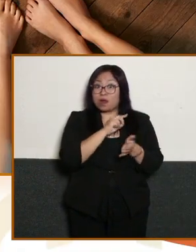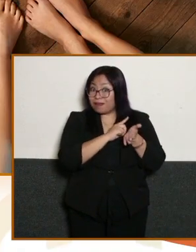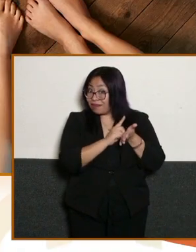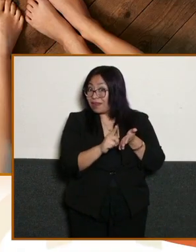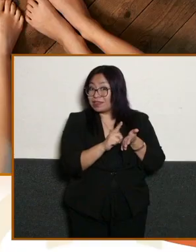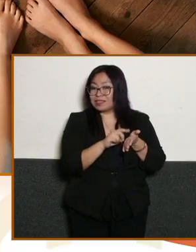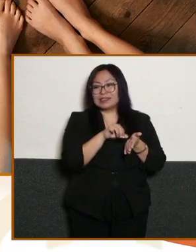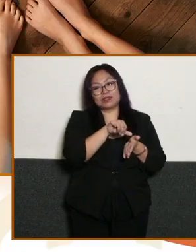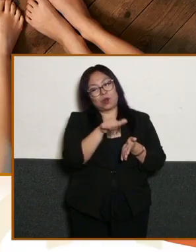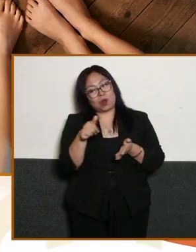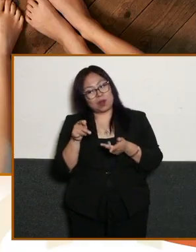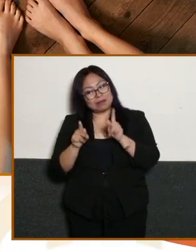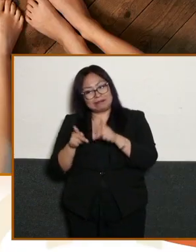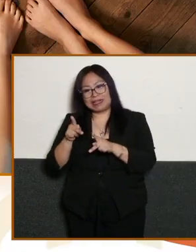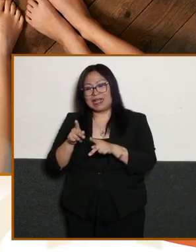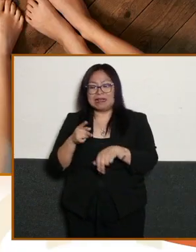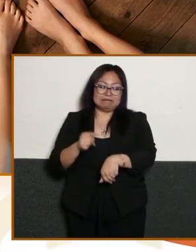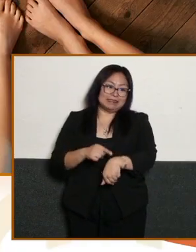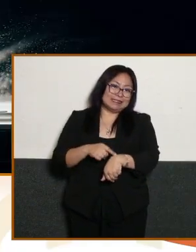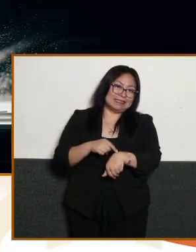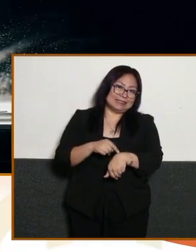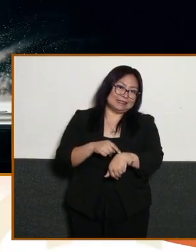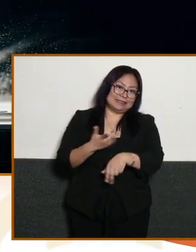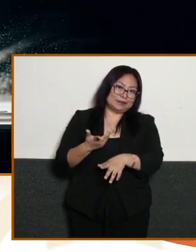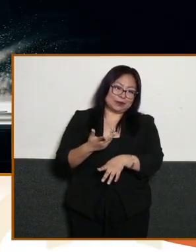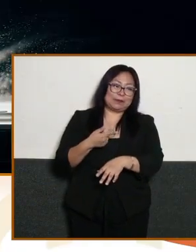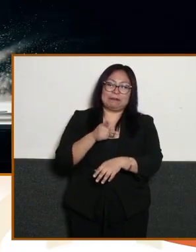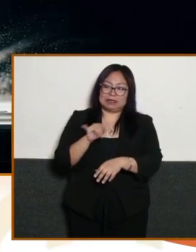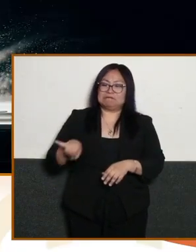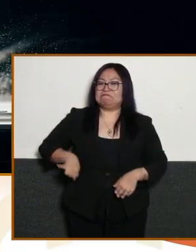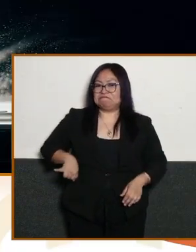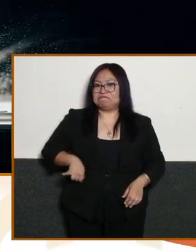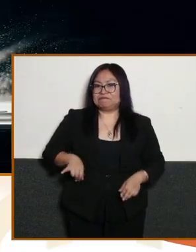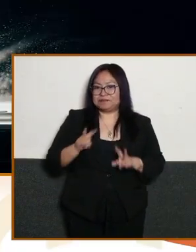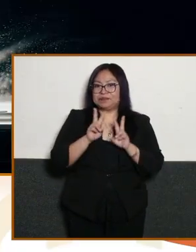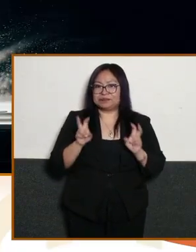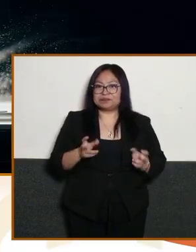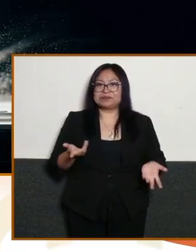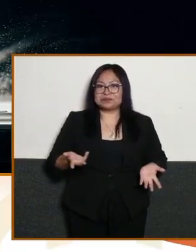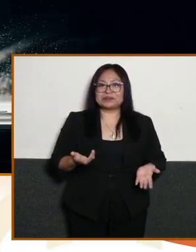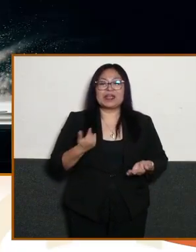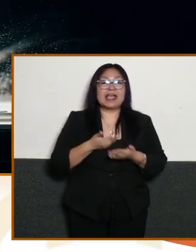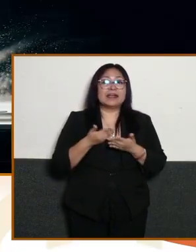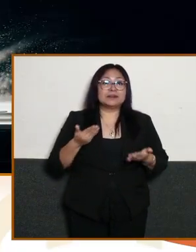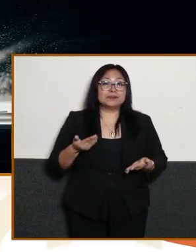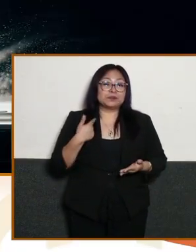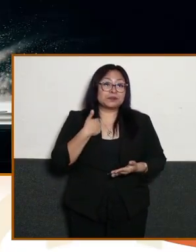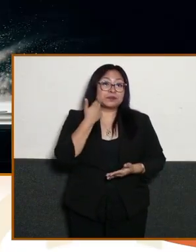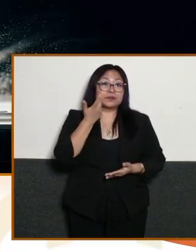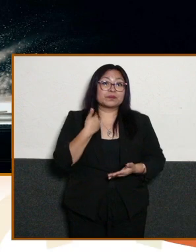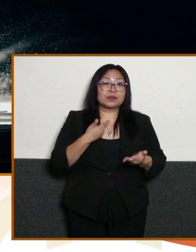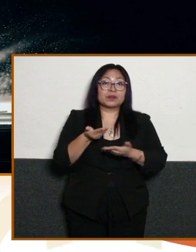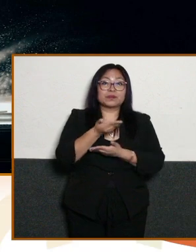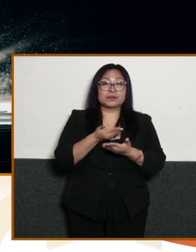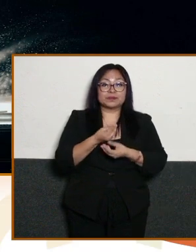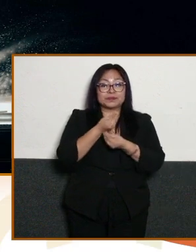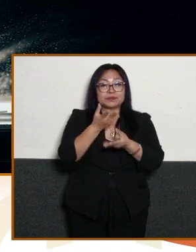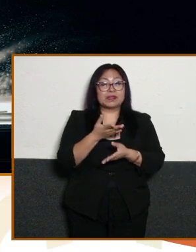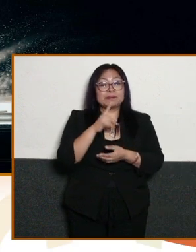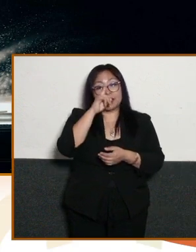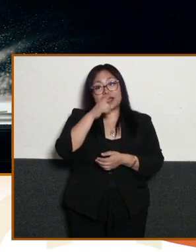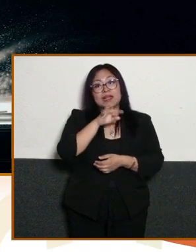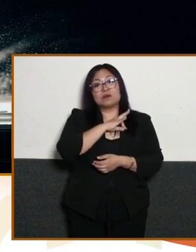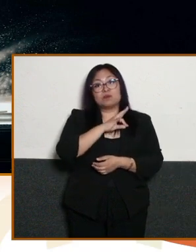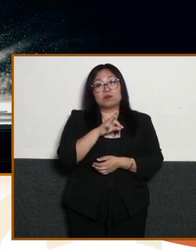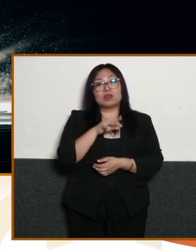es otra charla, no me alcanza el tiempo para eso, pero se pone bueno. Lo que les diría es que para que nosotros tengamos un